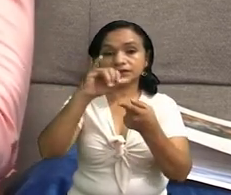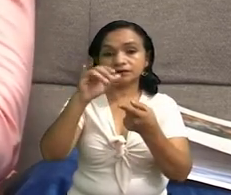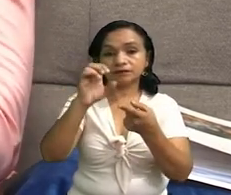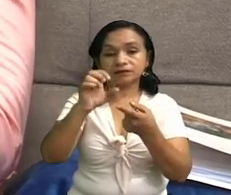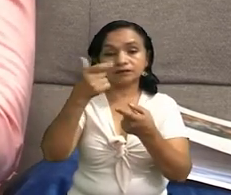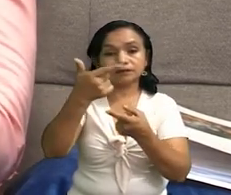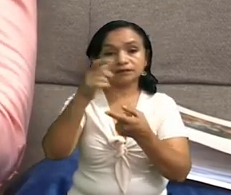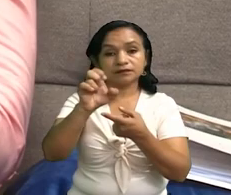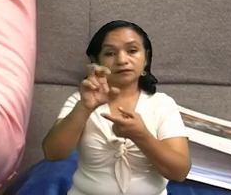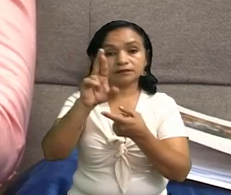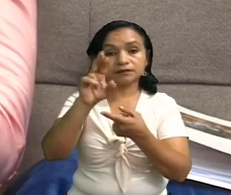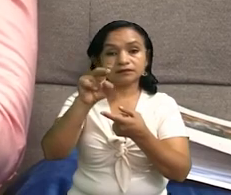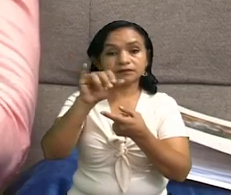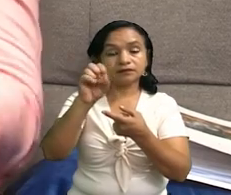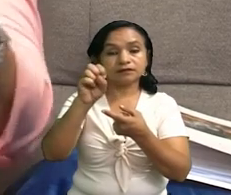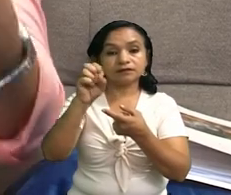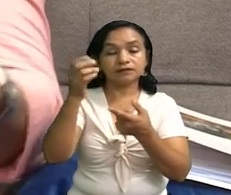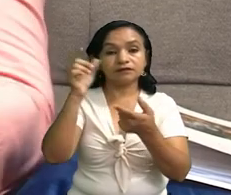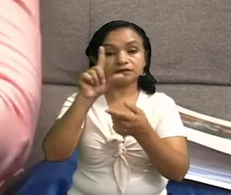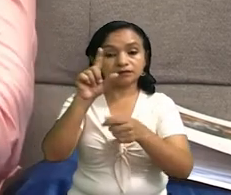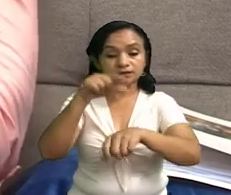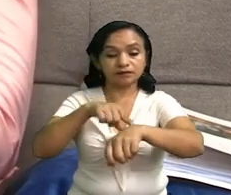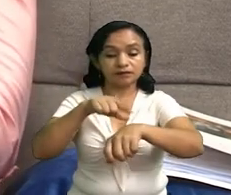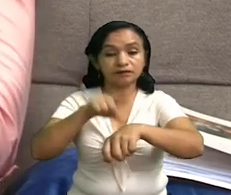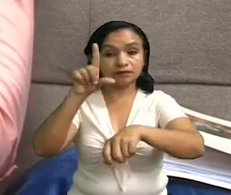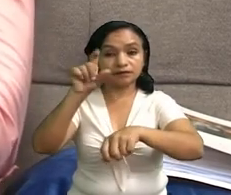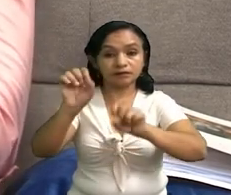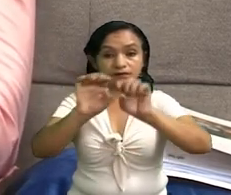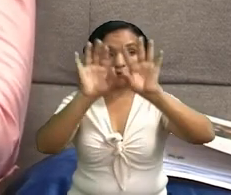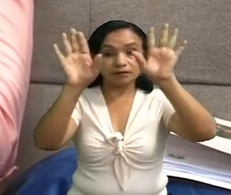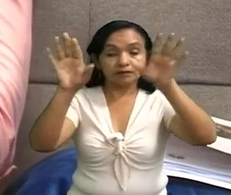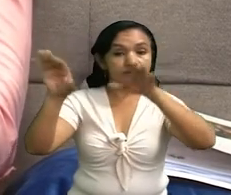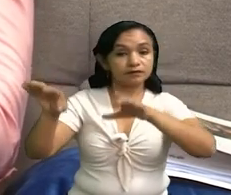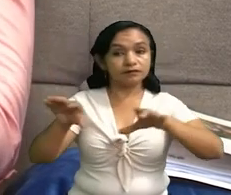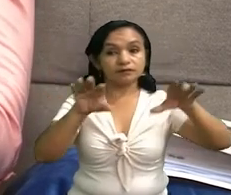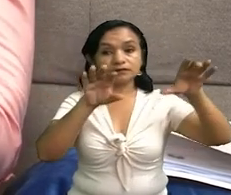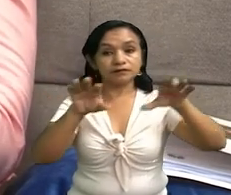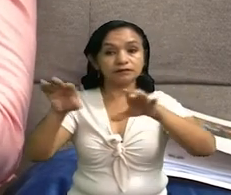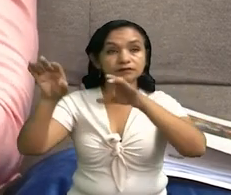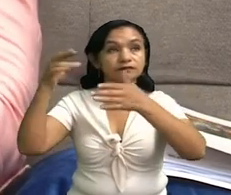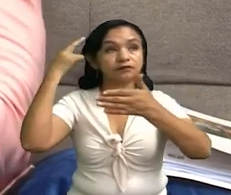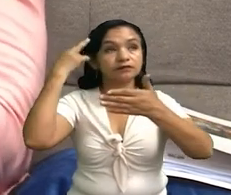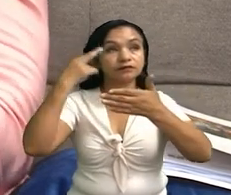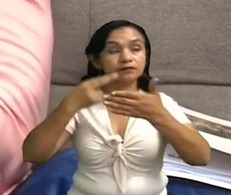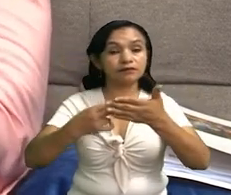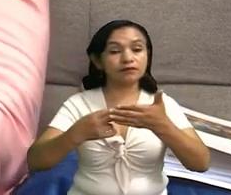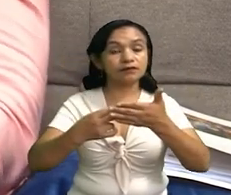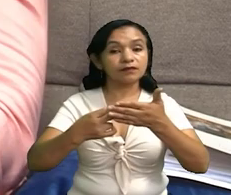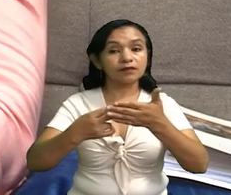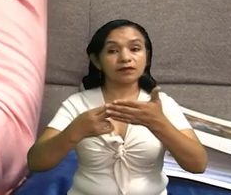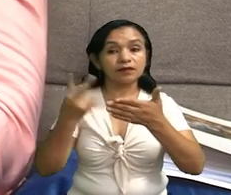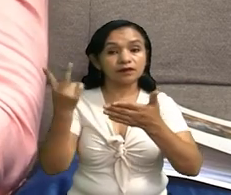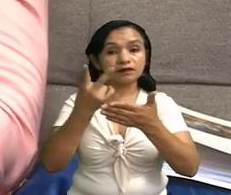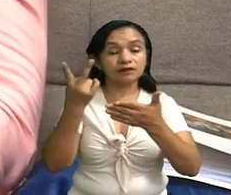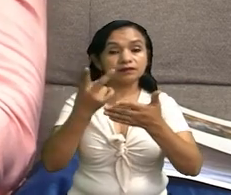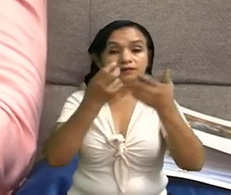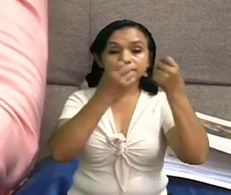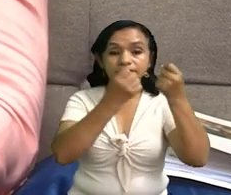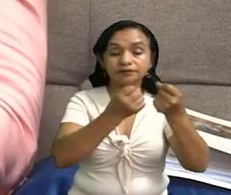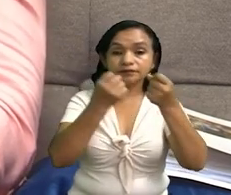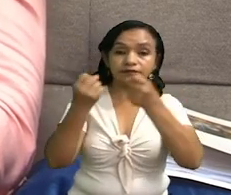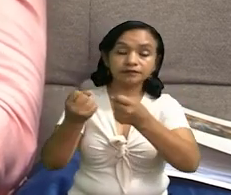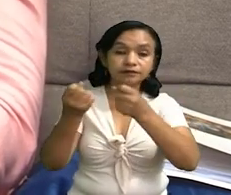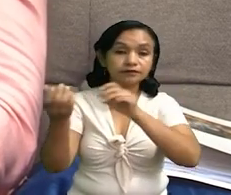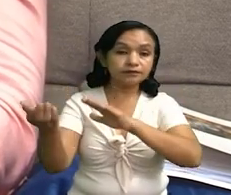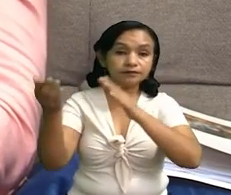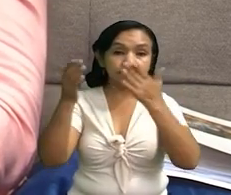hacen los estudiantes y con la comunidad universitaria. Y para nosotros, conmemorar la memoria de compañeros que dieron su